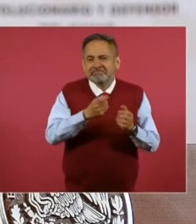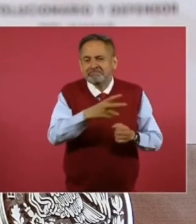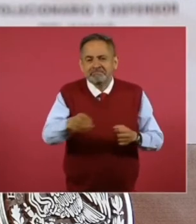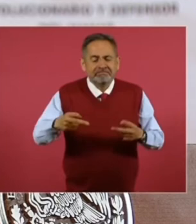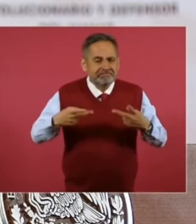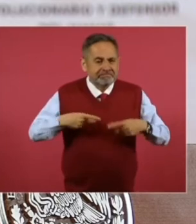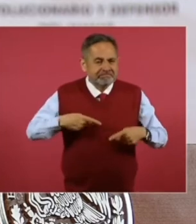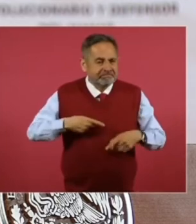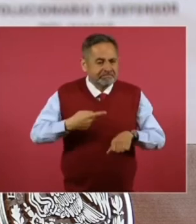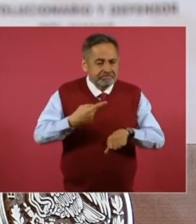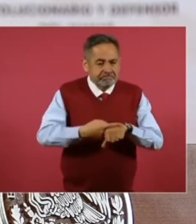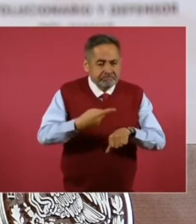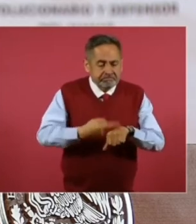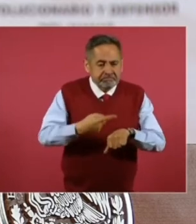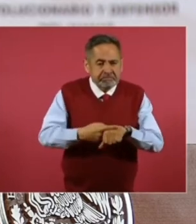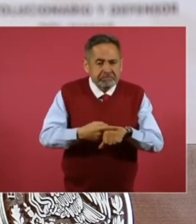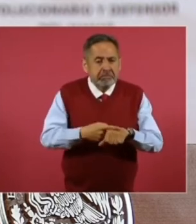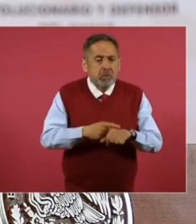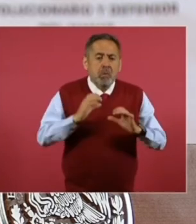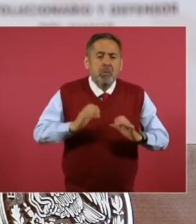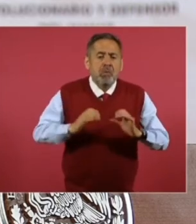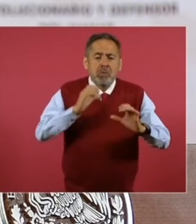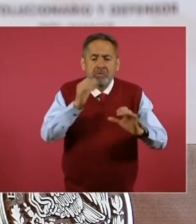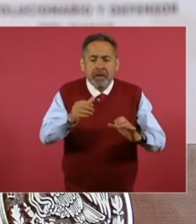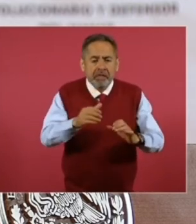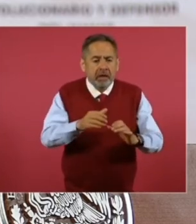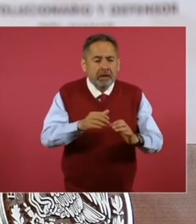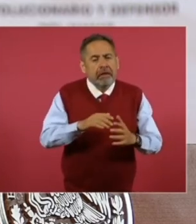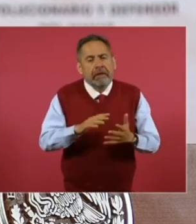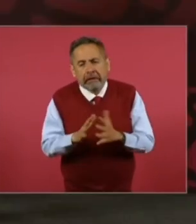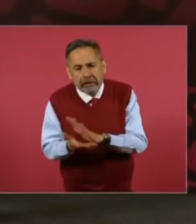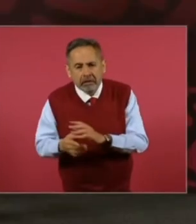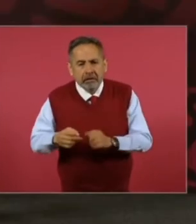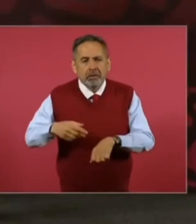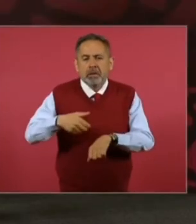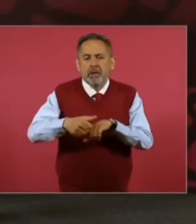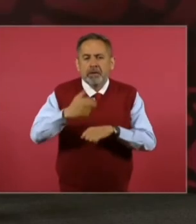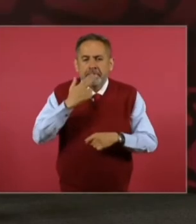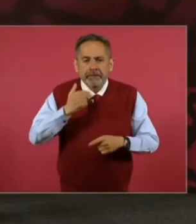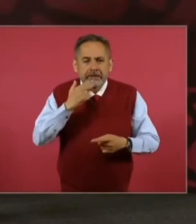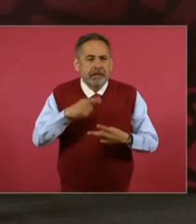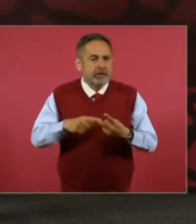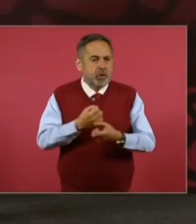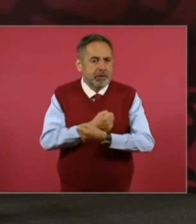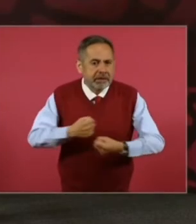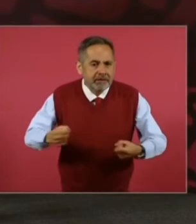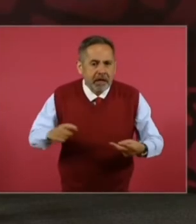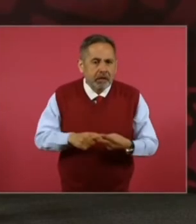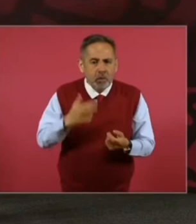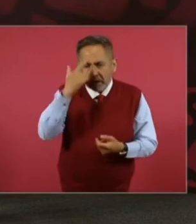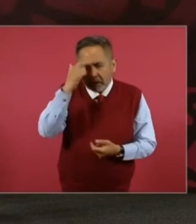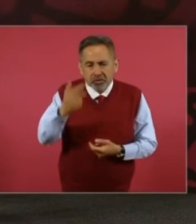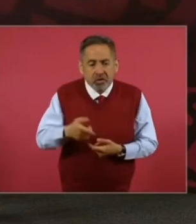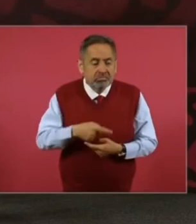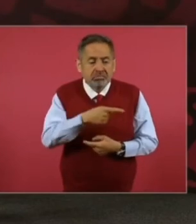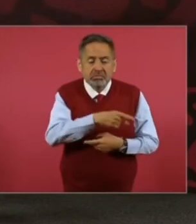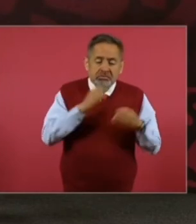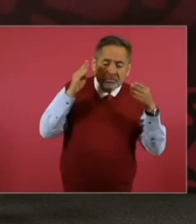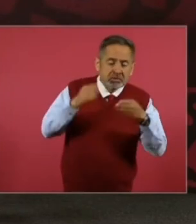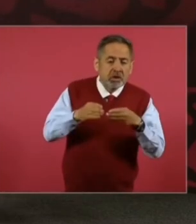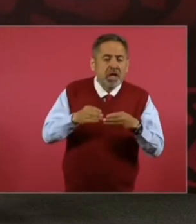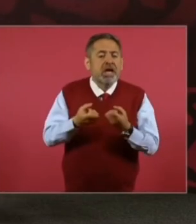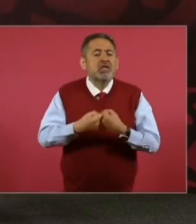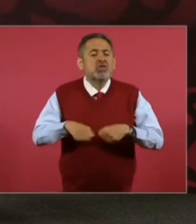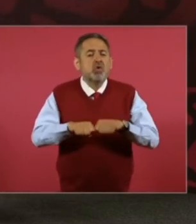enfermedades que son prevenibles pero no son curables. Somos número 1 en diabetes, 2 en obesidad. La razón, el enfoque del Seguro Popular